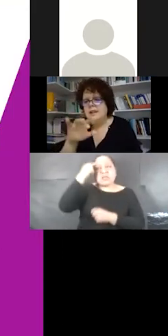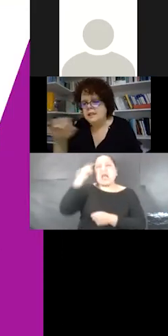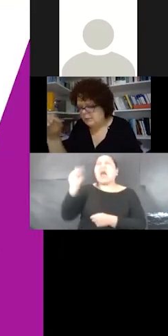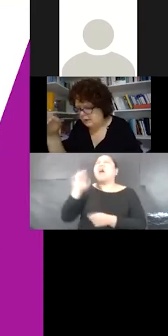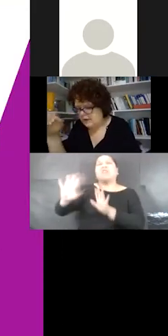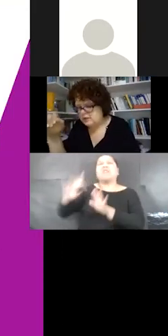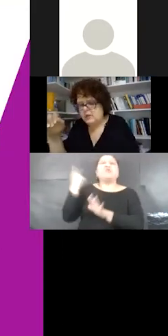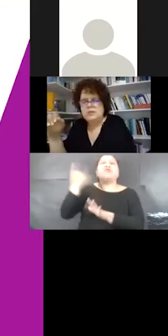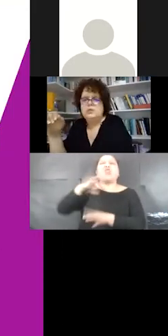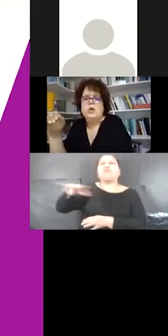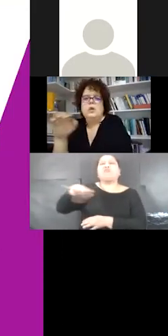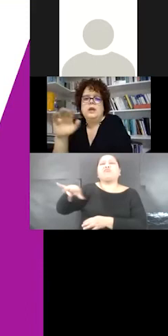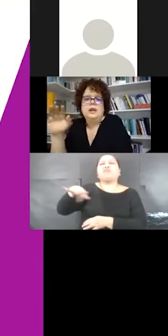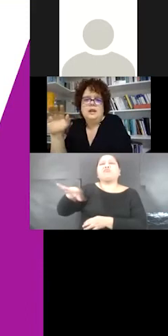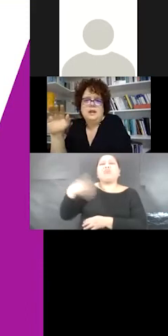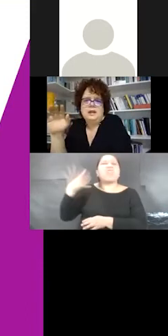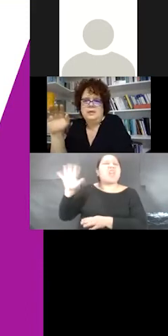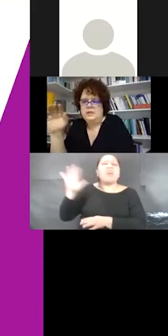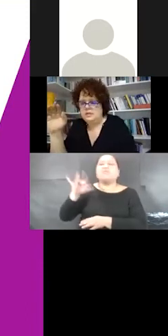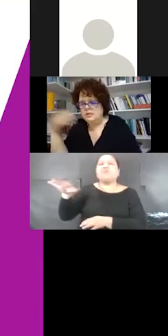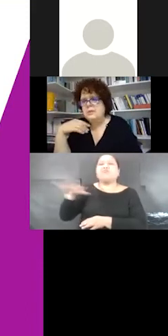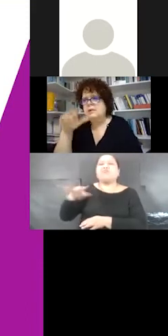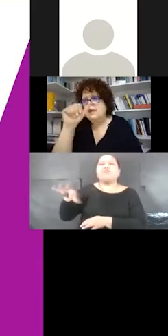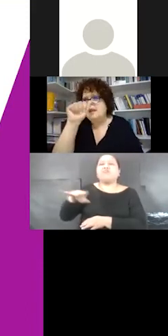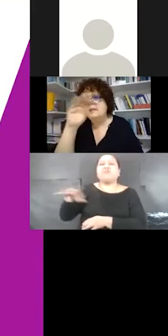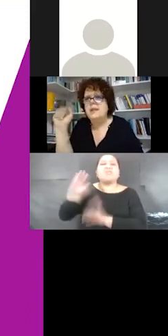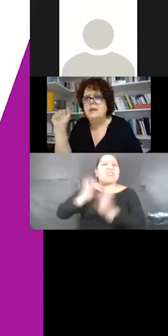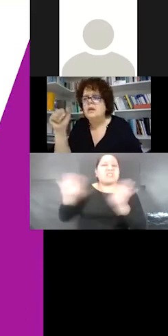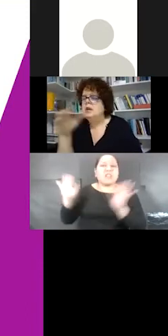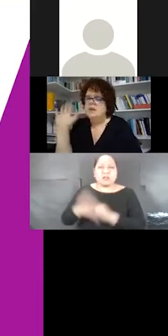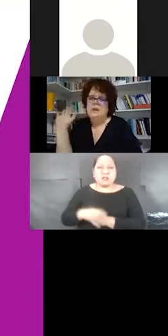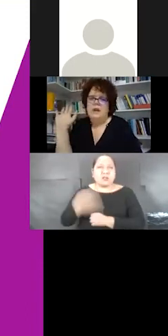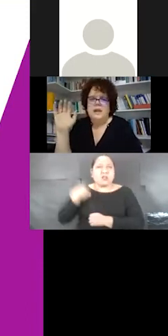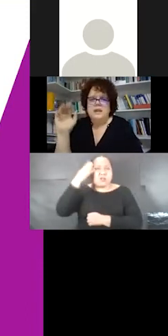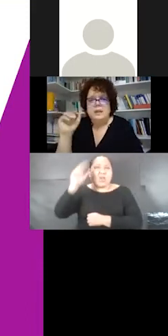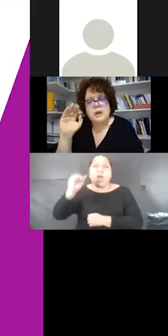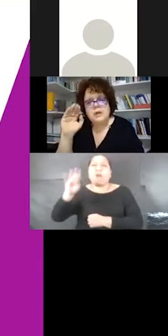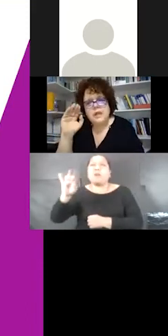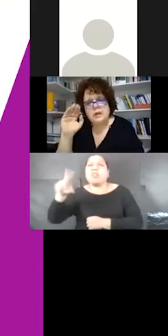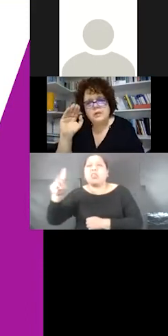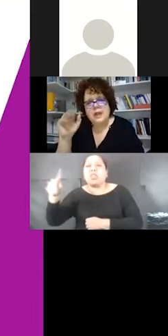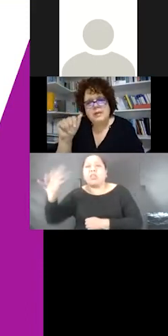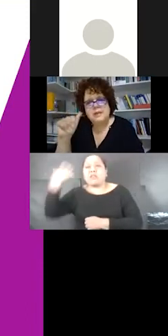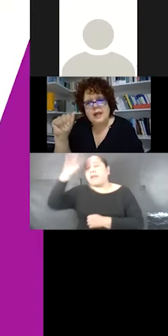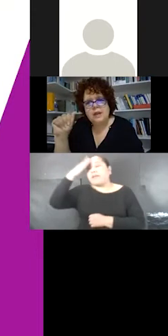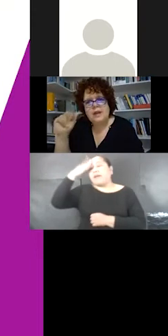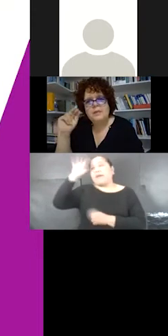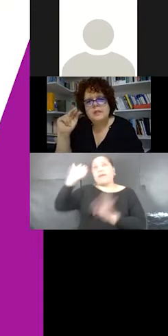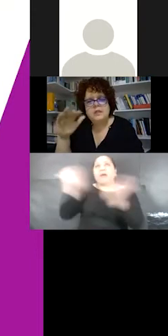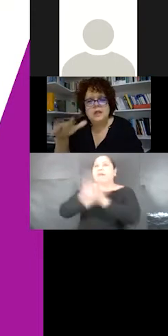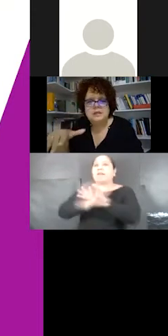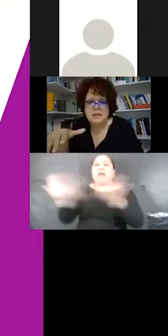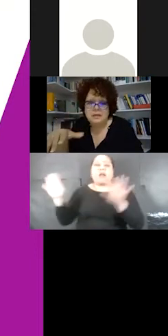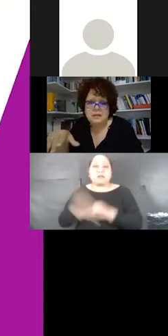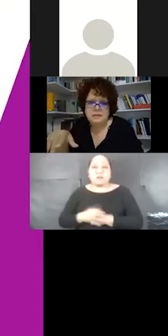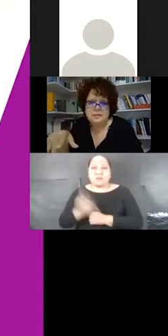el deletreo manual, eso es todo lo que es la lengua de señas. O sea, si yo me hace el abecedario, ya, tenemos que acordarnos que el abecedario es la representación